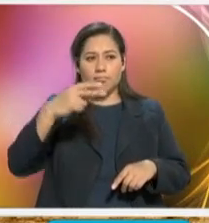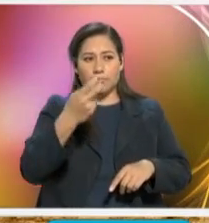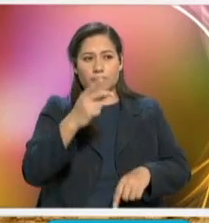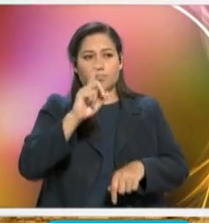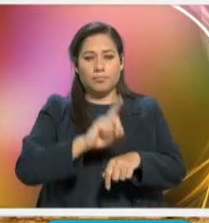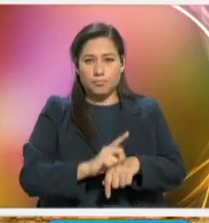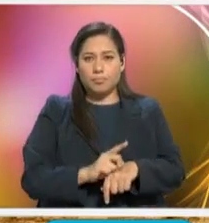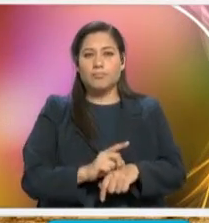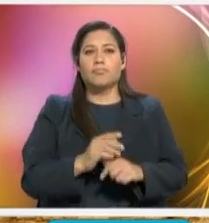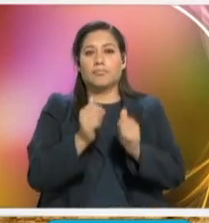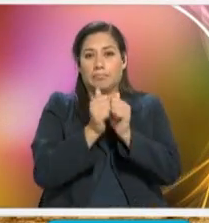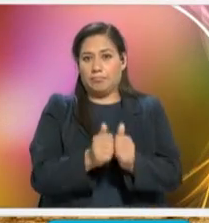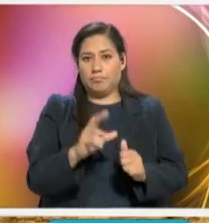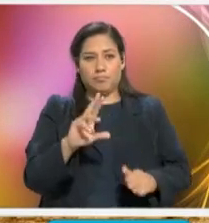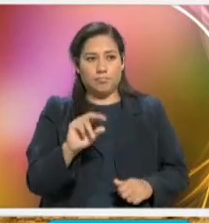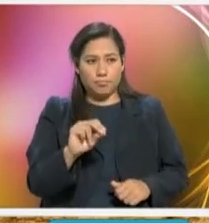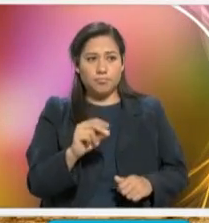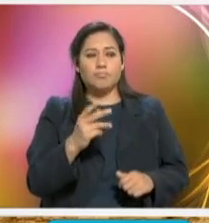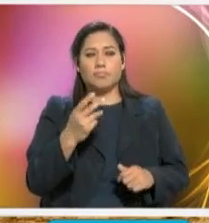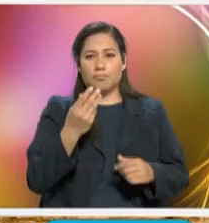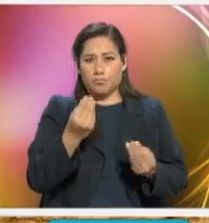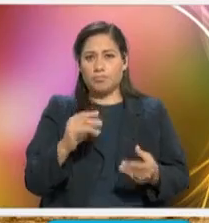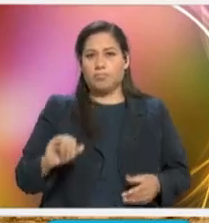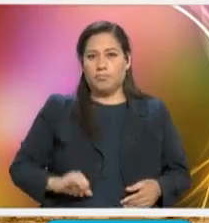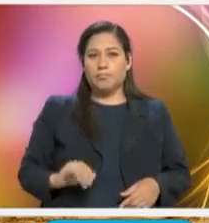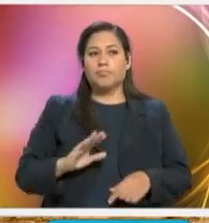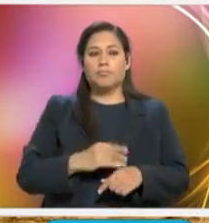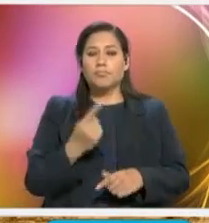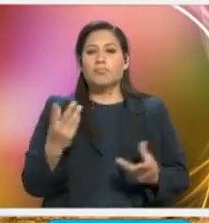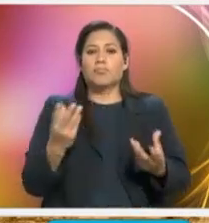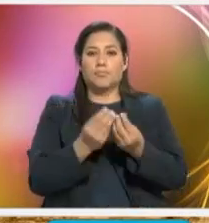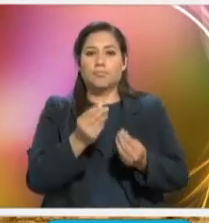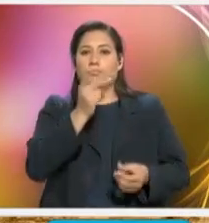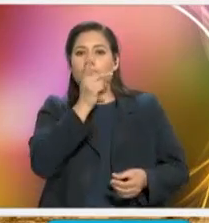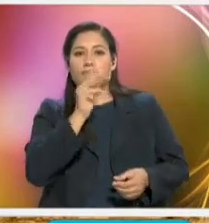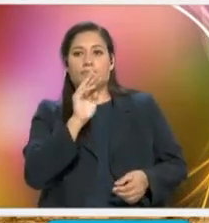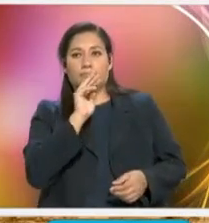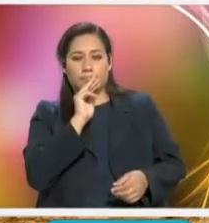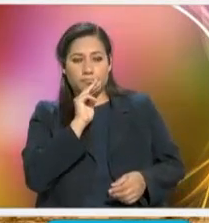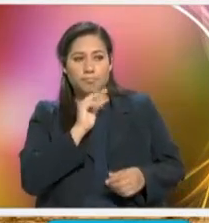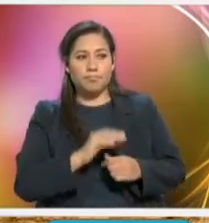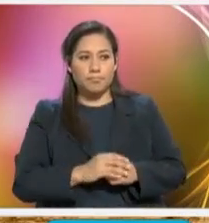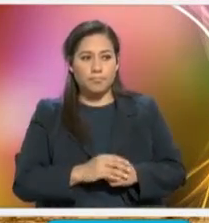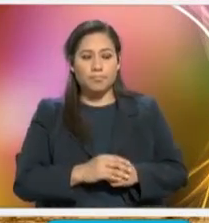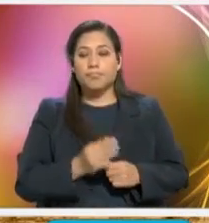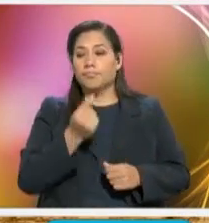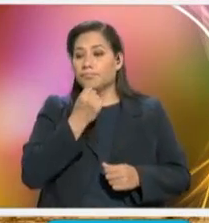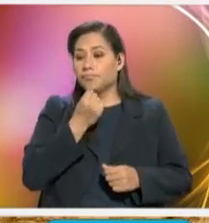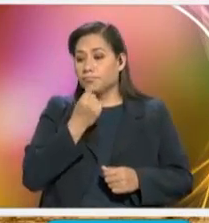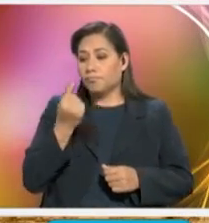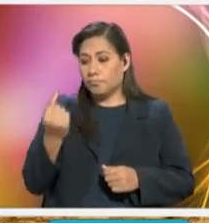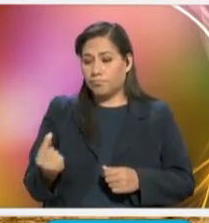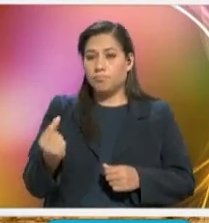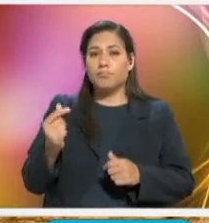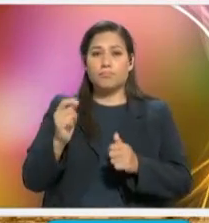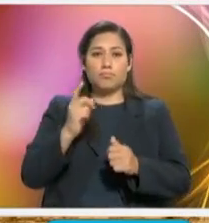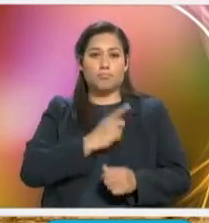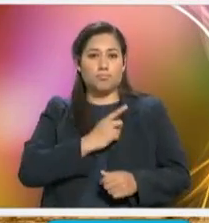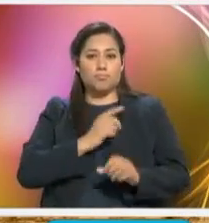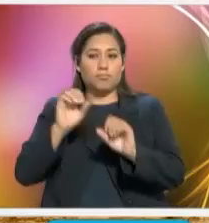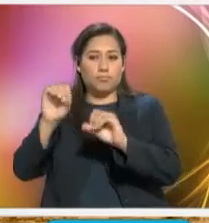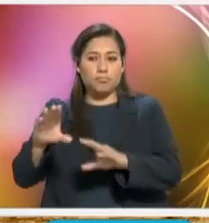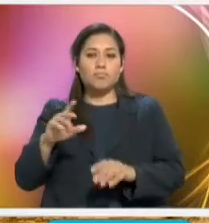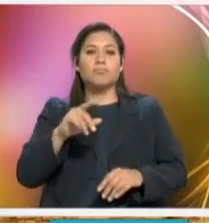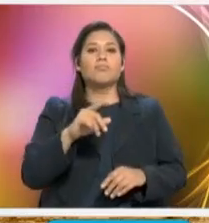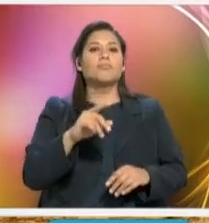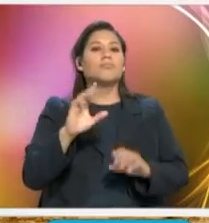días. Es una actividad muy interesante porque además van con los papás, no es una actividad que desvincule a los niños o que los papás los puedan dejar ahí como una